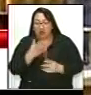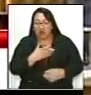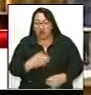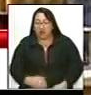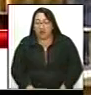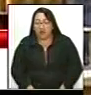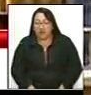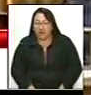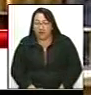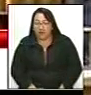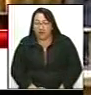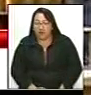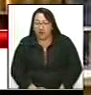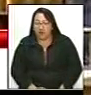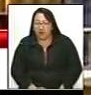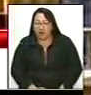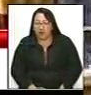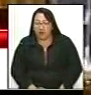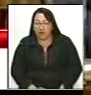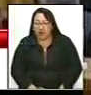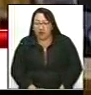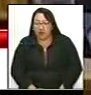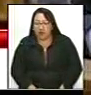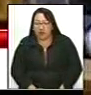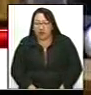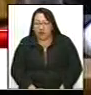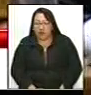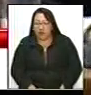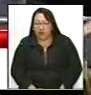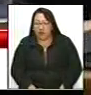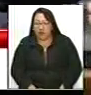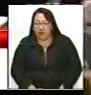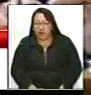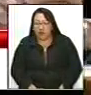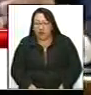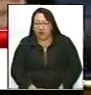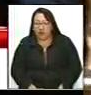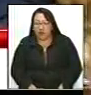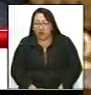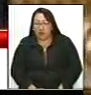presidente. Congresista Arce tiene la palabra.